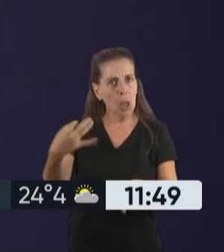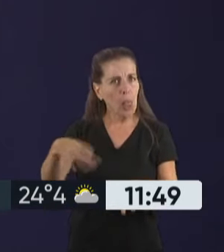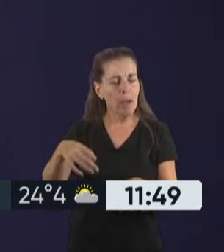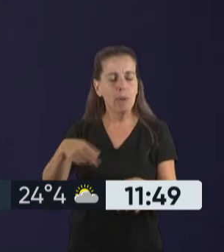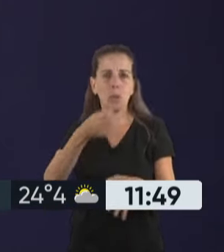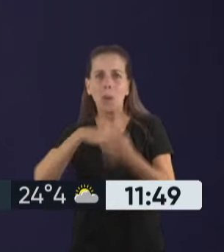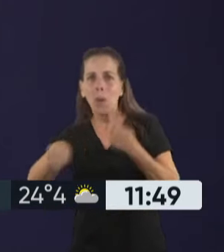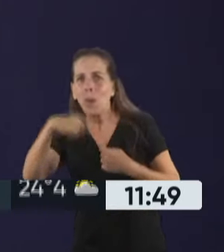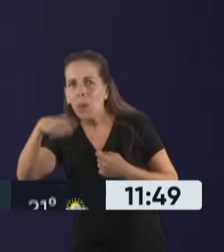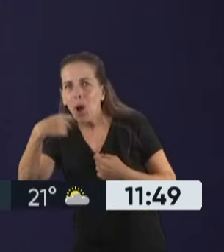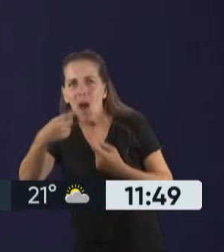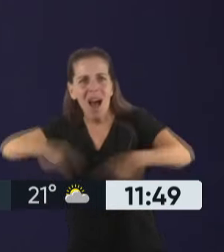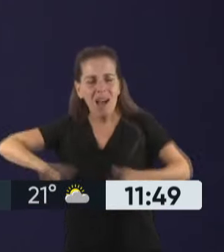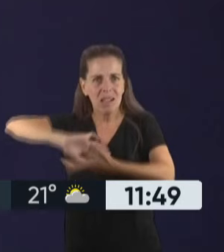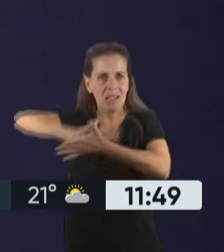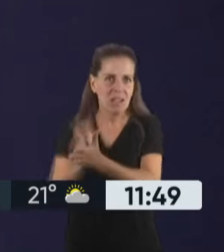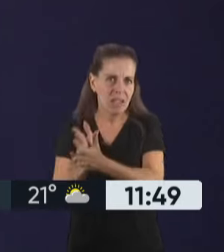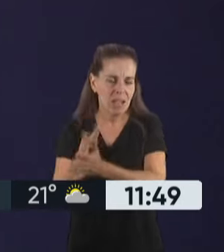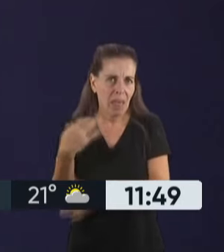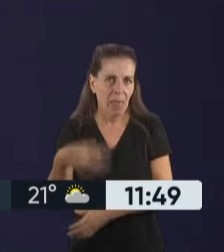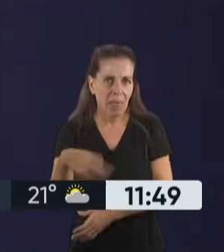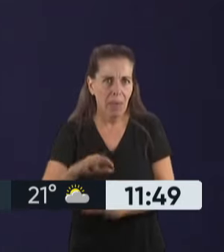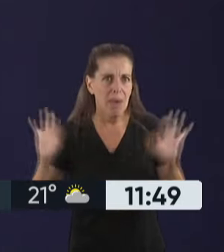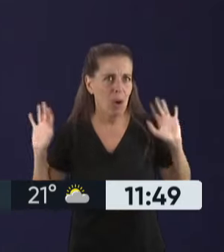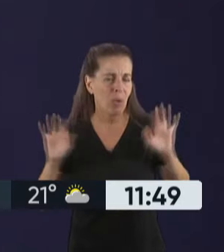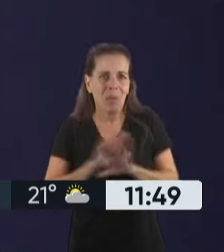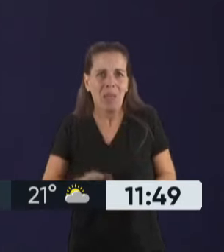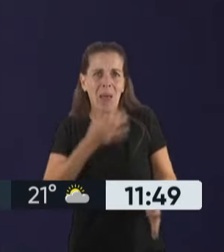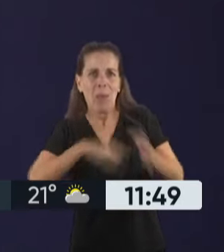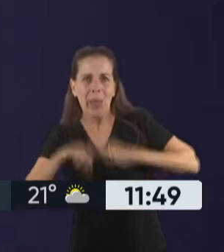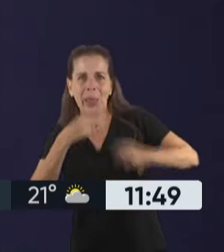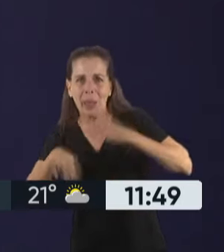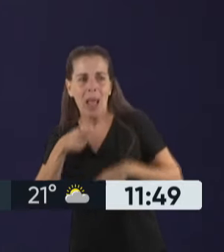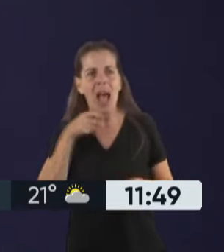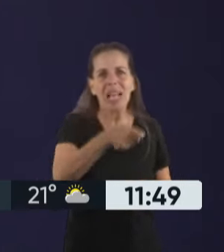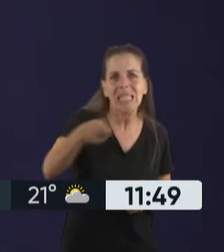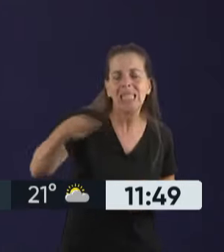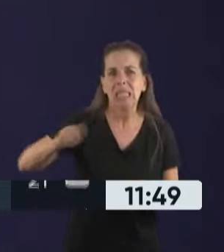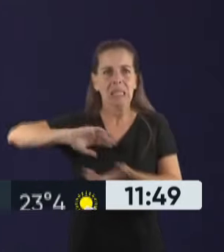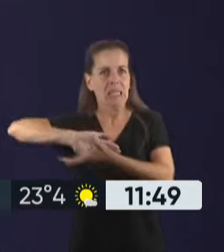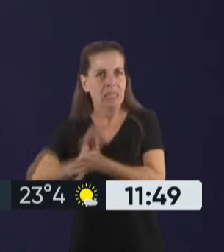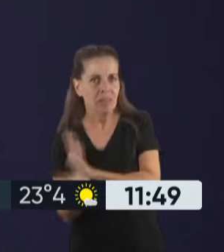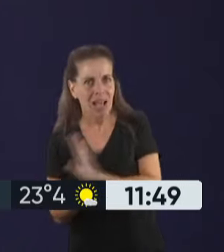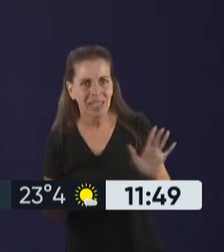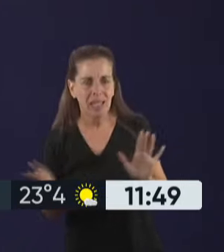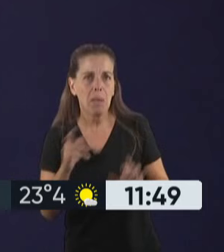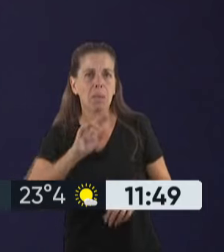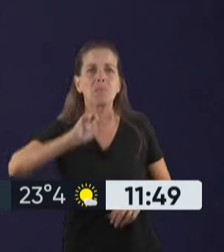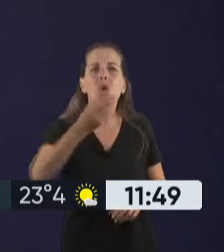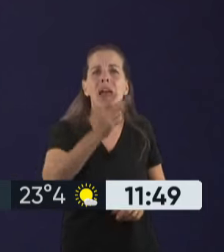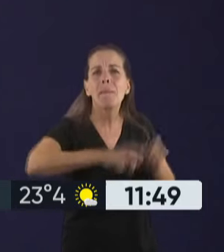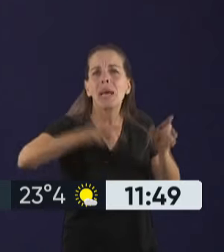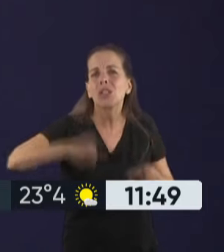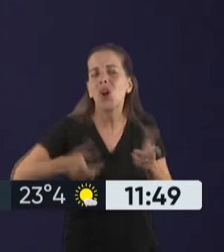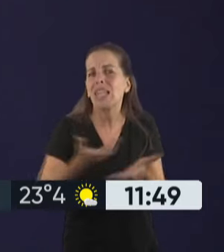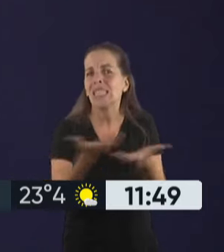el narcotráfico y exterminar las mafias que terminan con la vida de inocentes eh En este caso